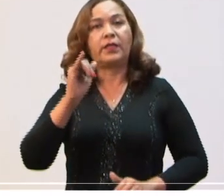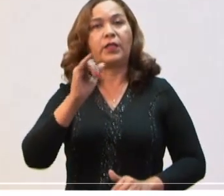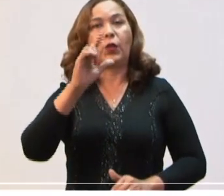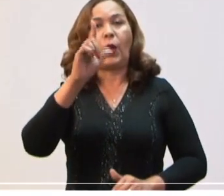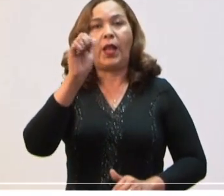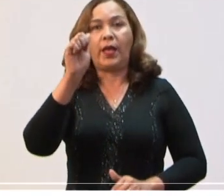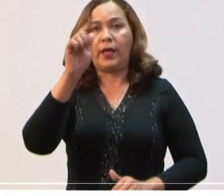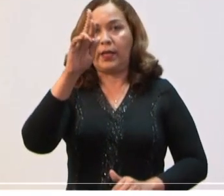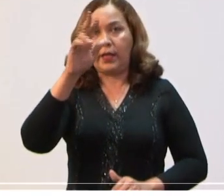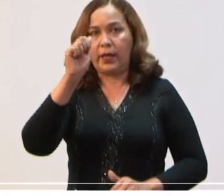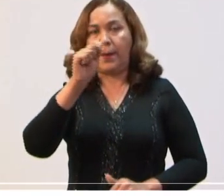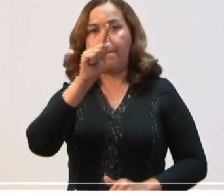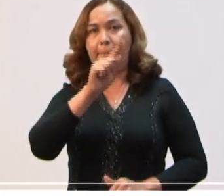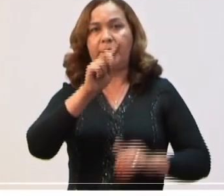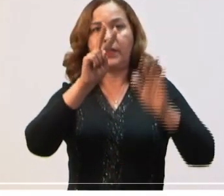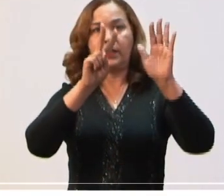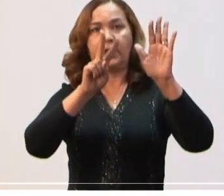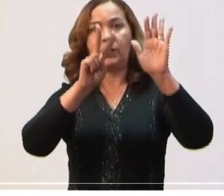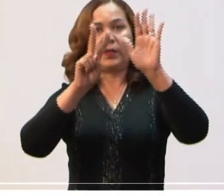asín